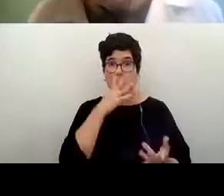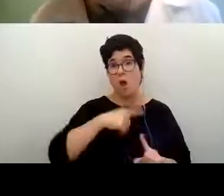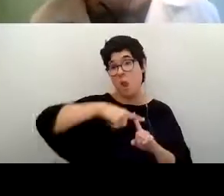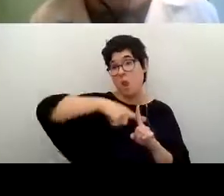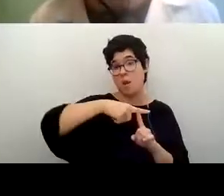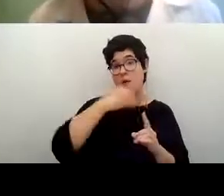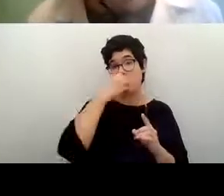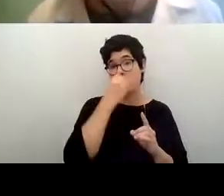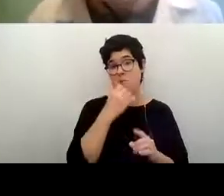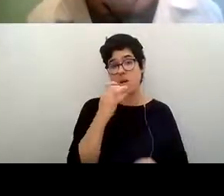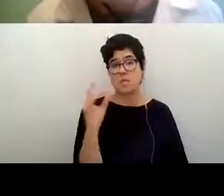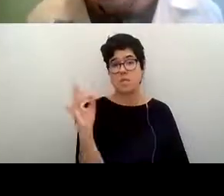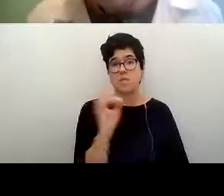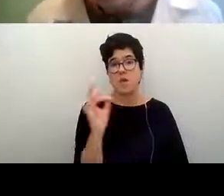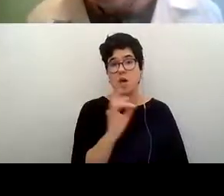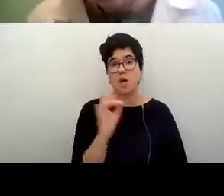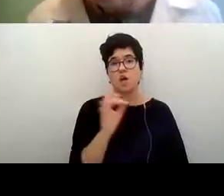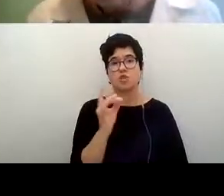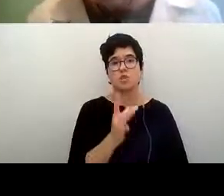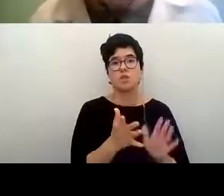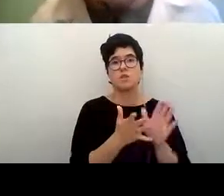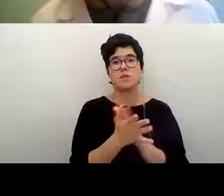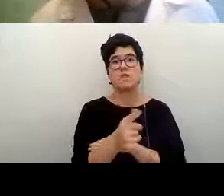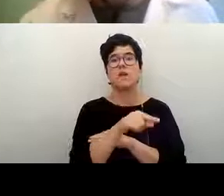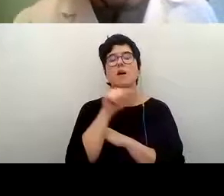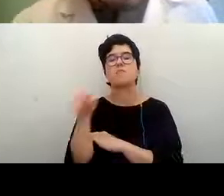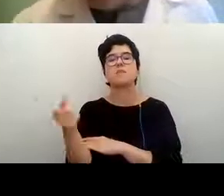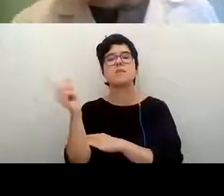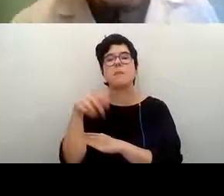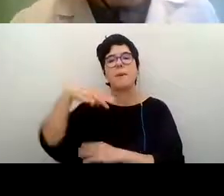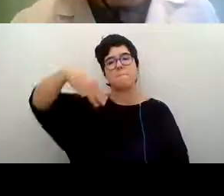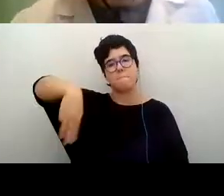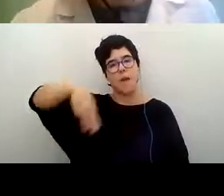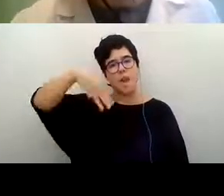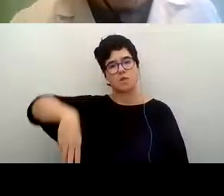tener también niveles adecuados de melatonina.